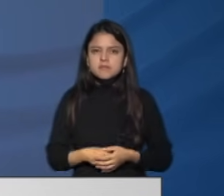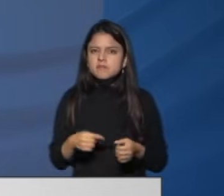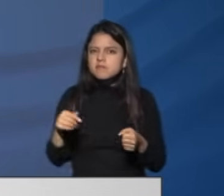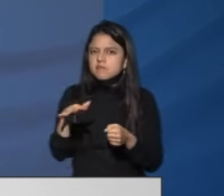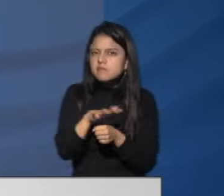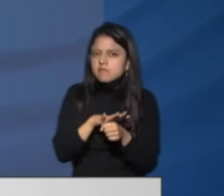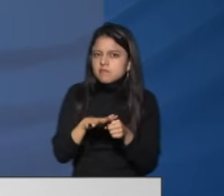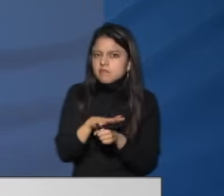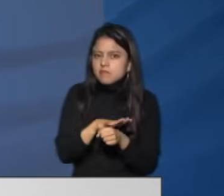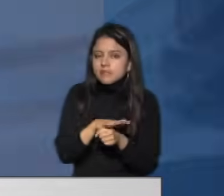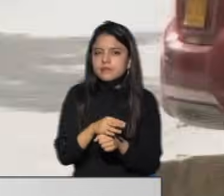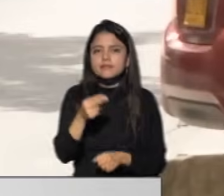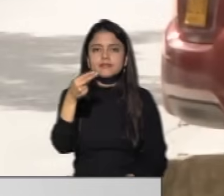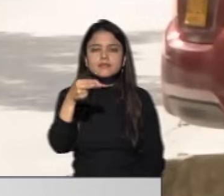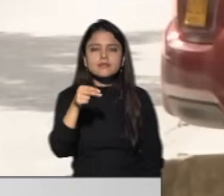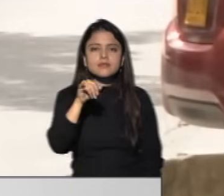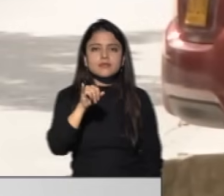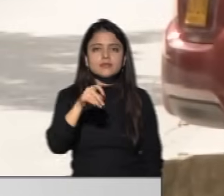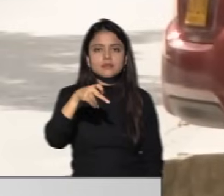de Soledad.